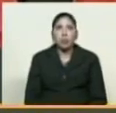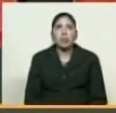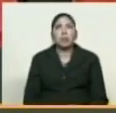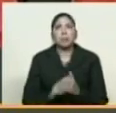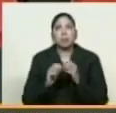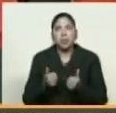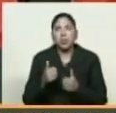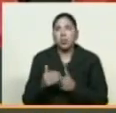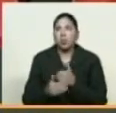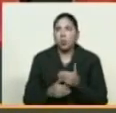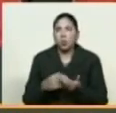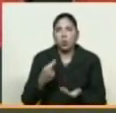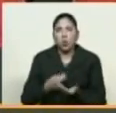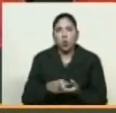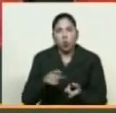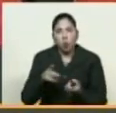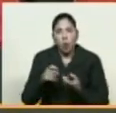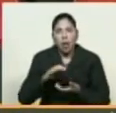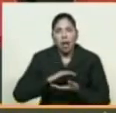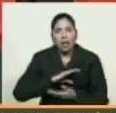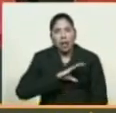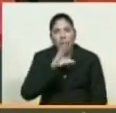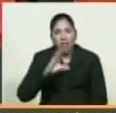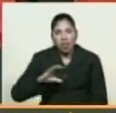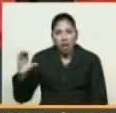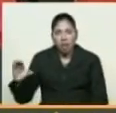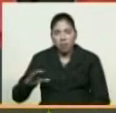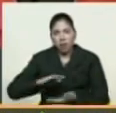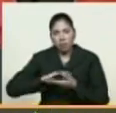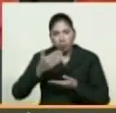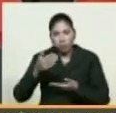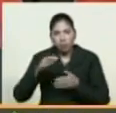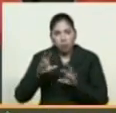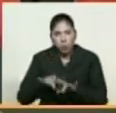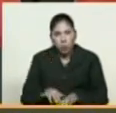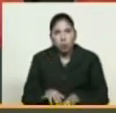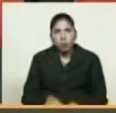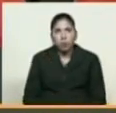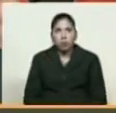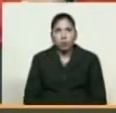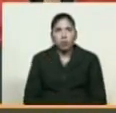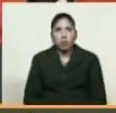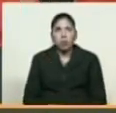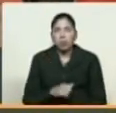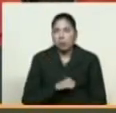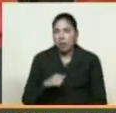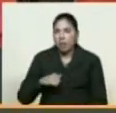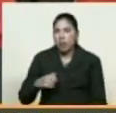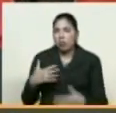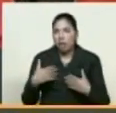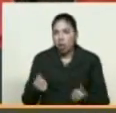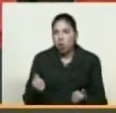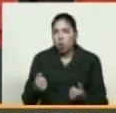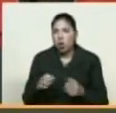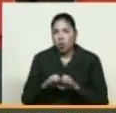a cobrarle las canaimitas y las canaimas a los estudiantes. Privatizar la salud, privatizar la educación. ¿Será eso